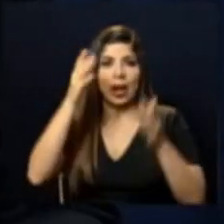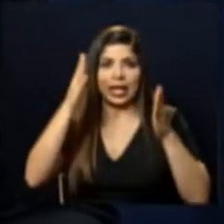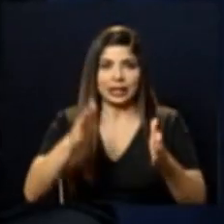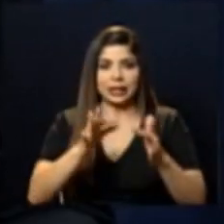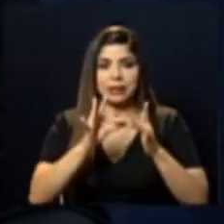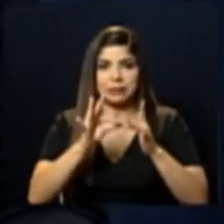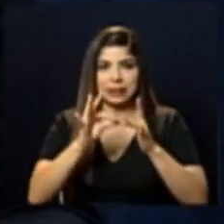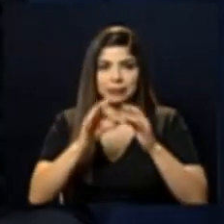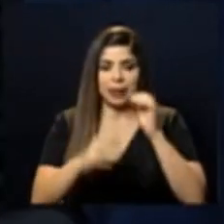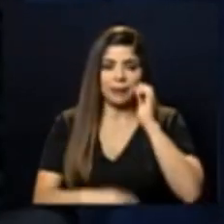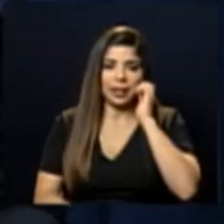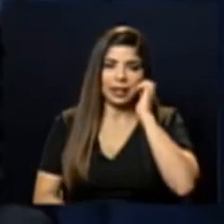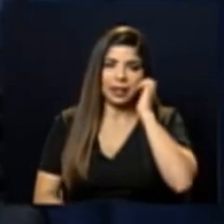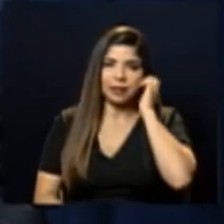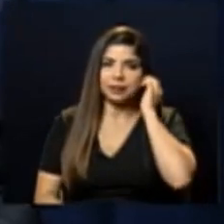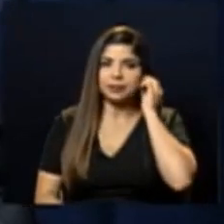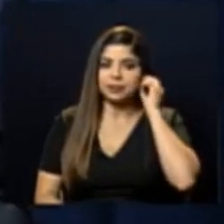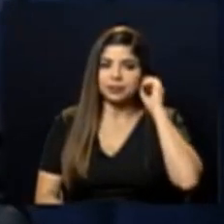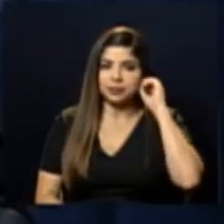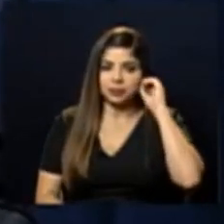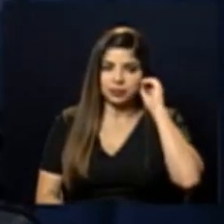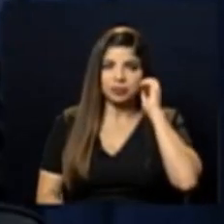guanacastecos.